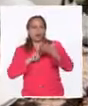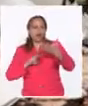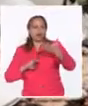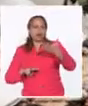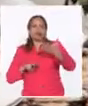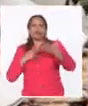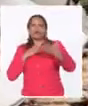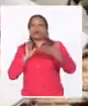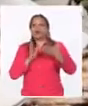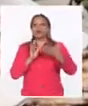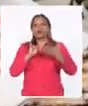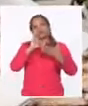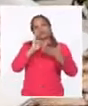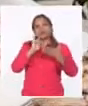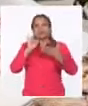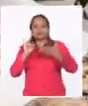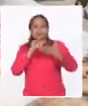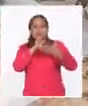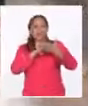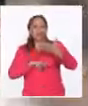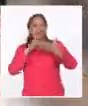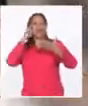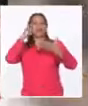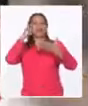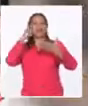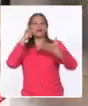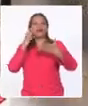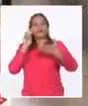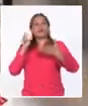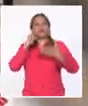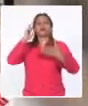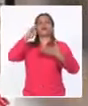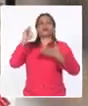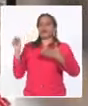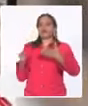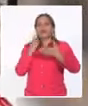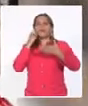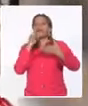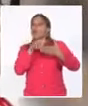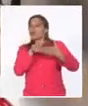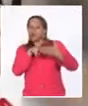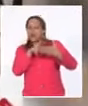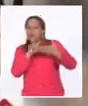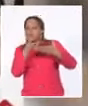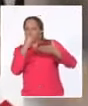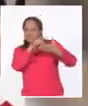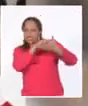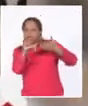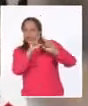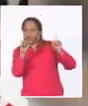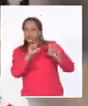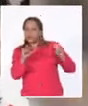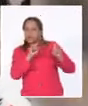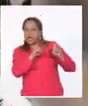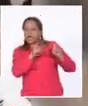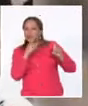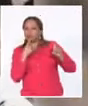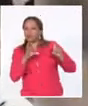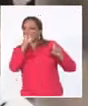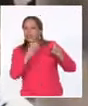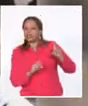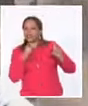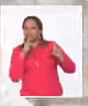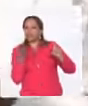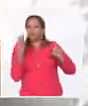vas por el sexto, el séptimo, él se acuerda y dice, ve al tercero, hay algo de la segunda cuartilla, hay una cifra que tú me dijiste, ¿qué cosa